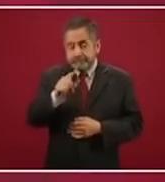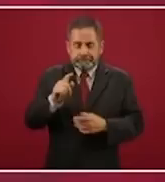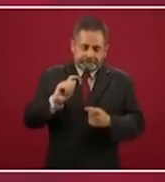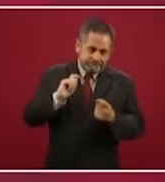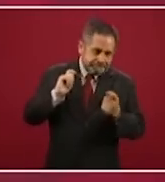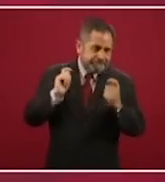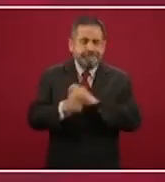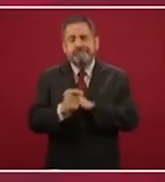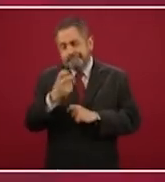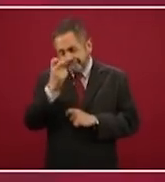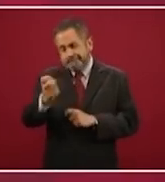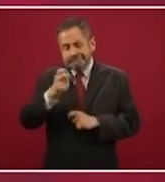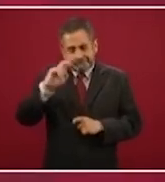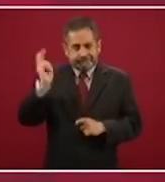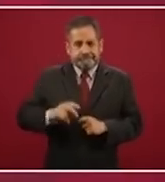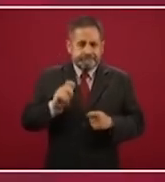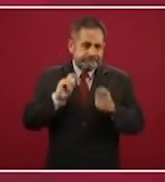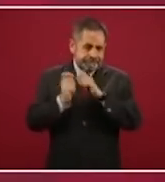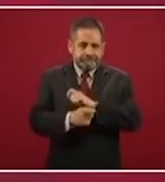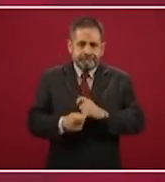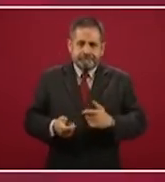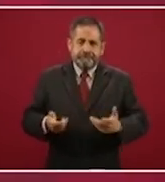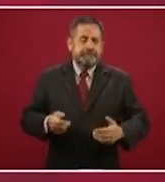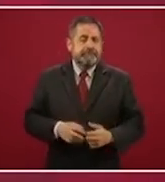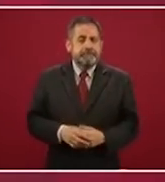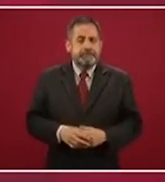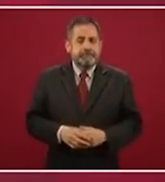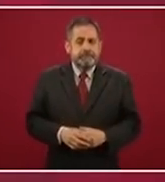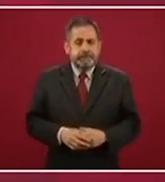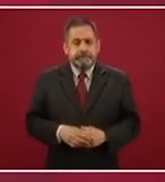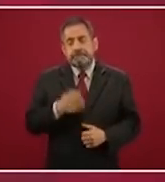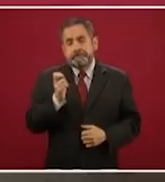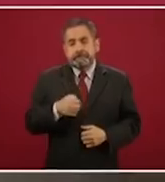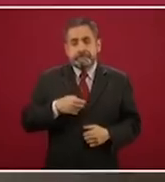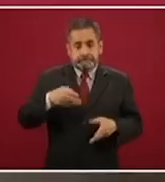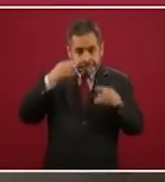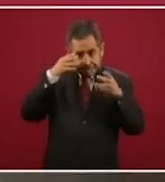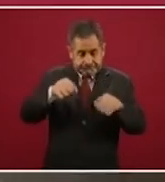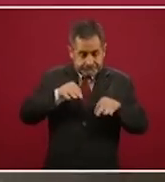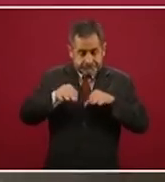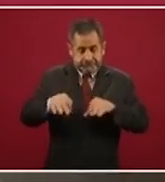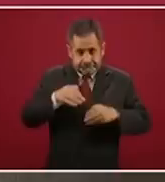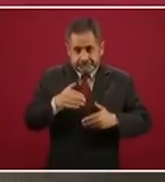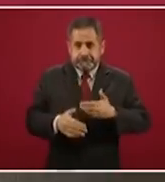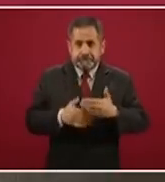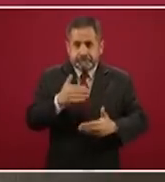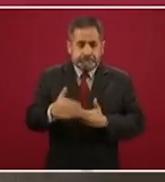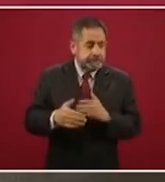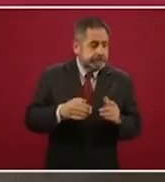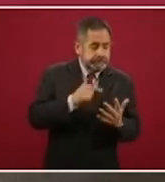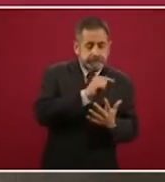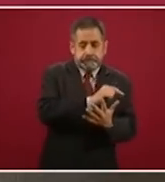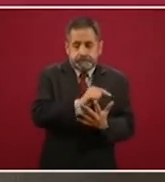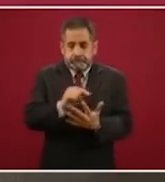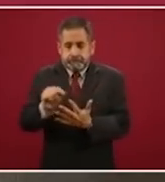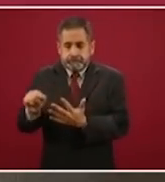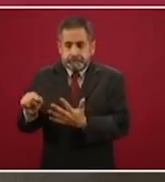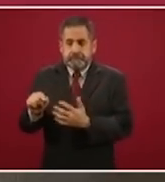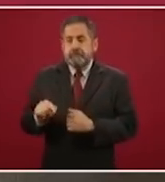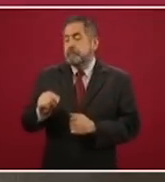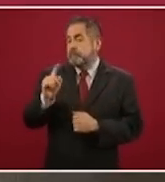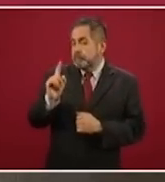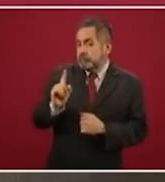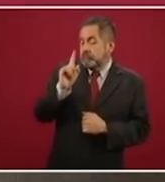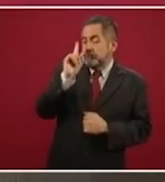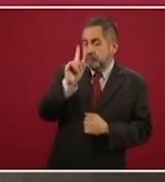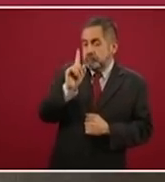transformación. Entonces, estamos trabajando en todo esto y uno de los